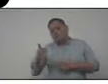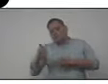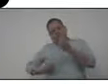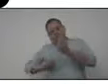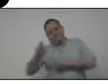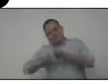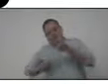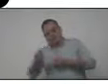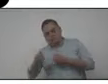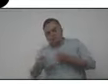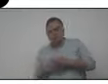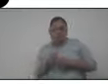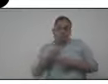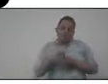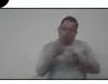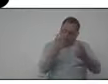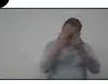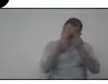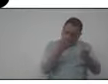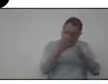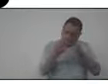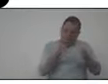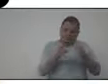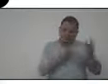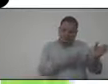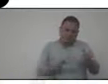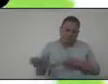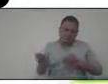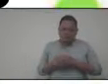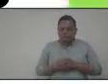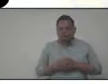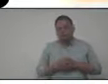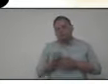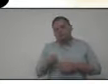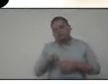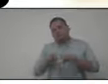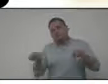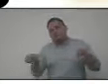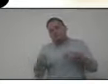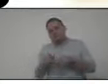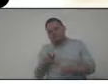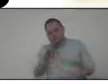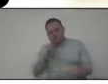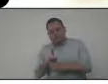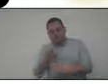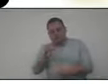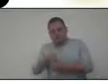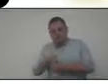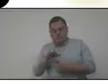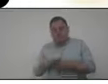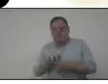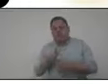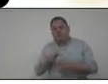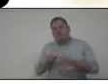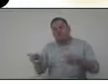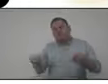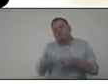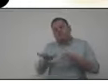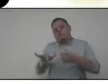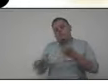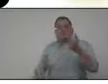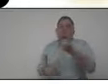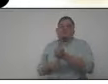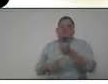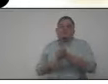una oficina estratégica de planeación, una oficina de control interno, la oficina asesora